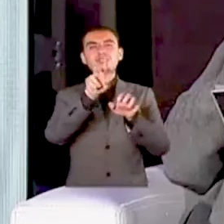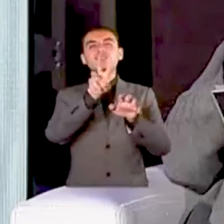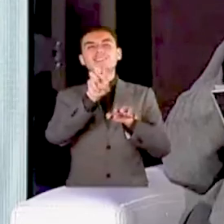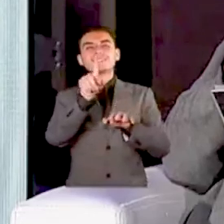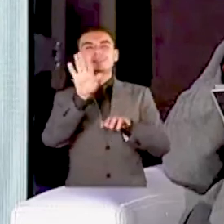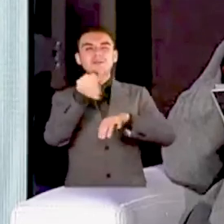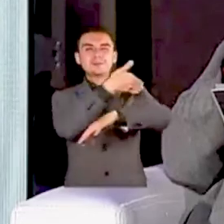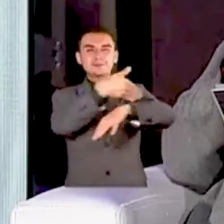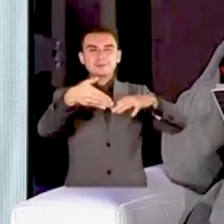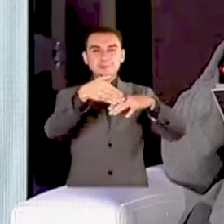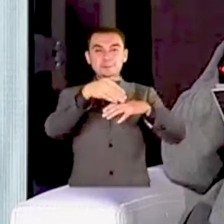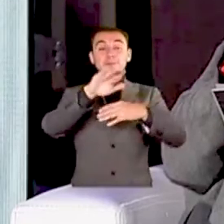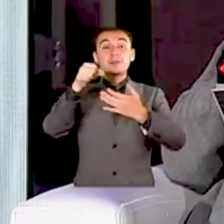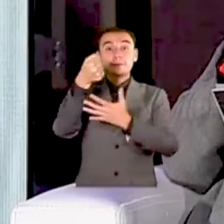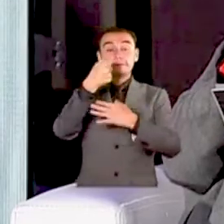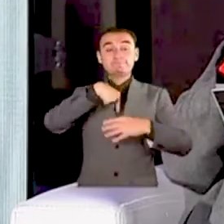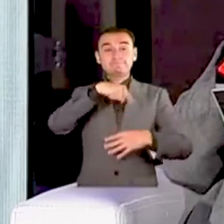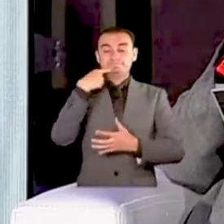2.078.992 millones de pesos,